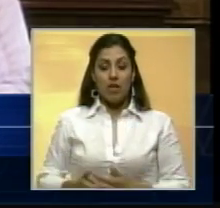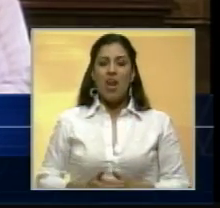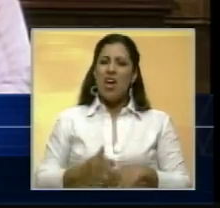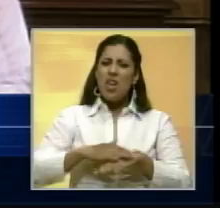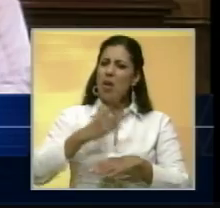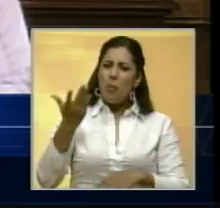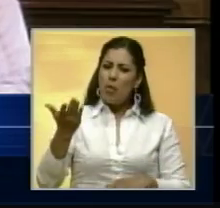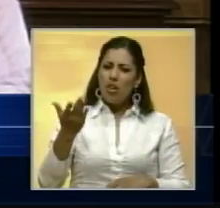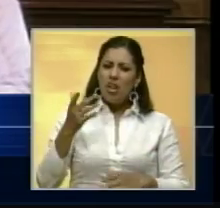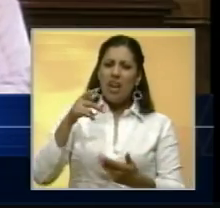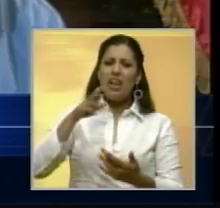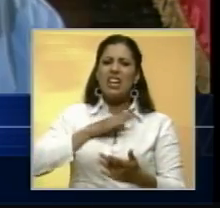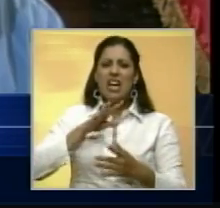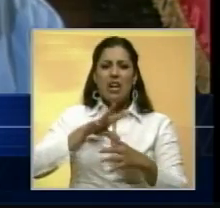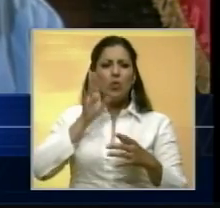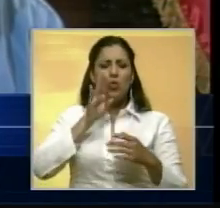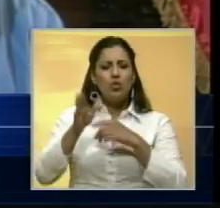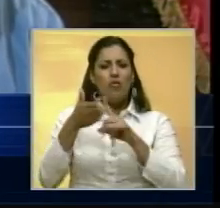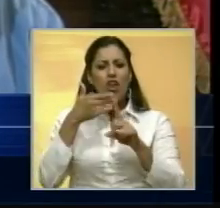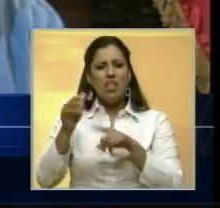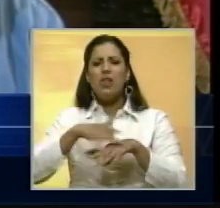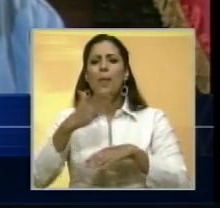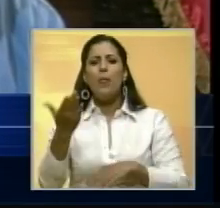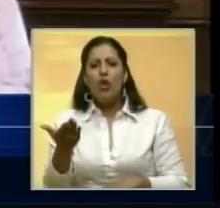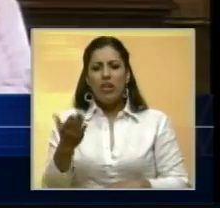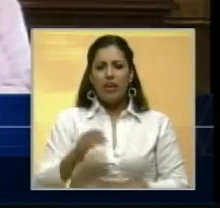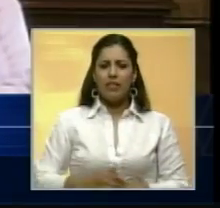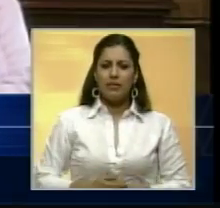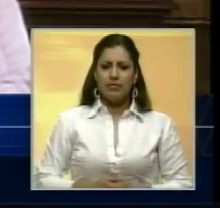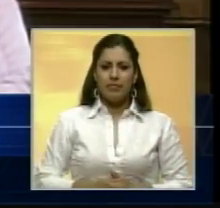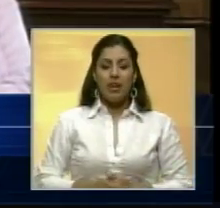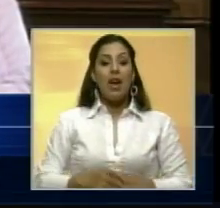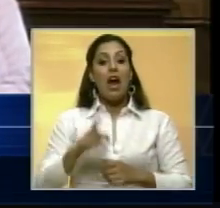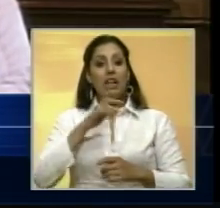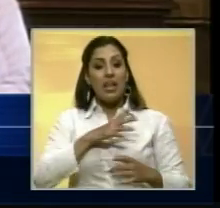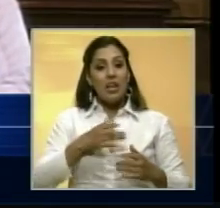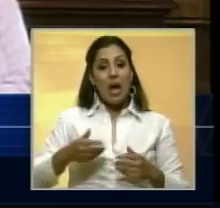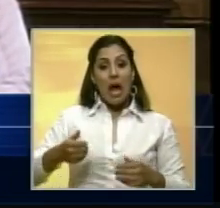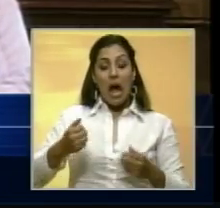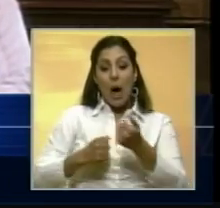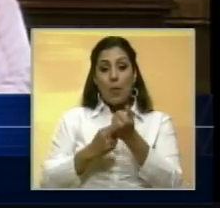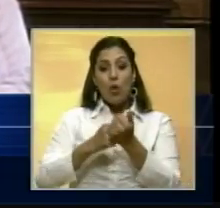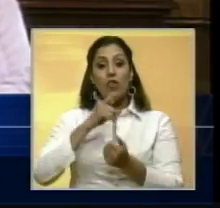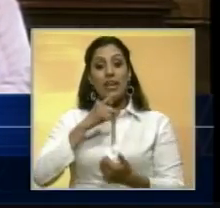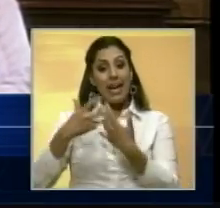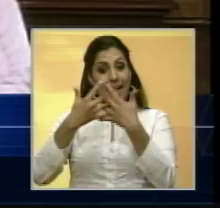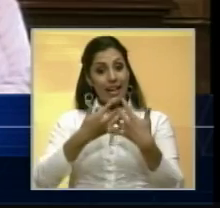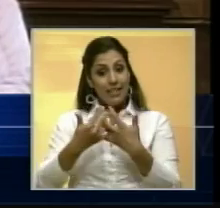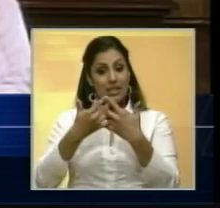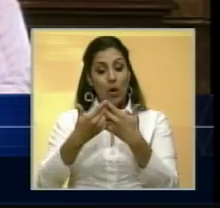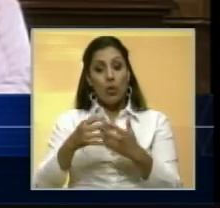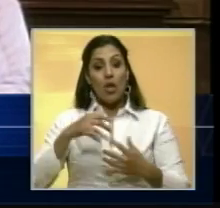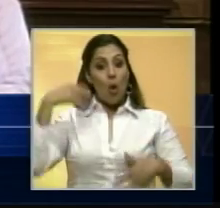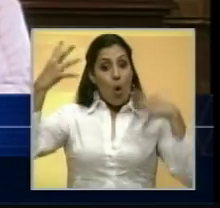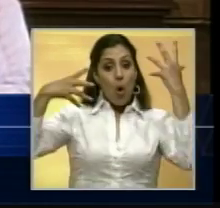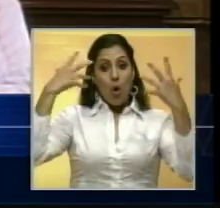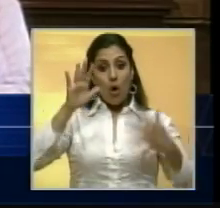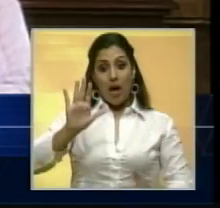¿Y por qué toman el camino del atajo, de la violencia, de la conspiración, empujados por el imperio norteamericano